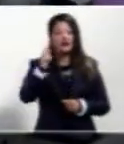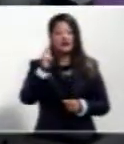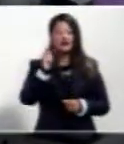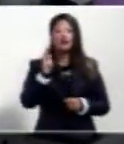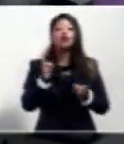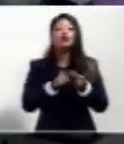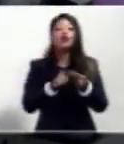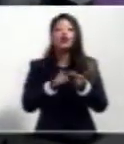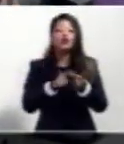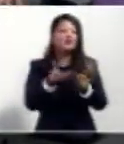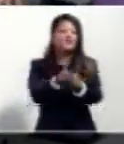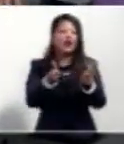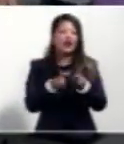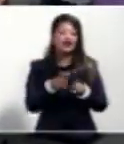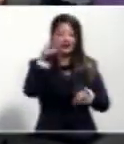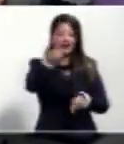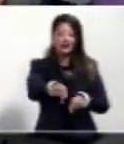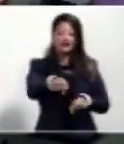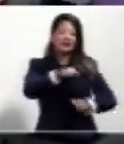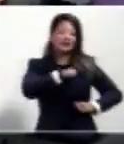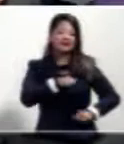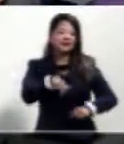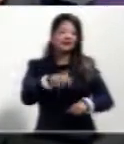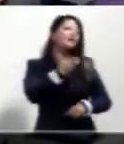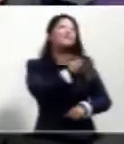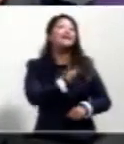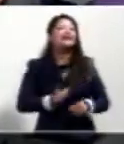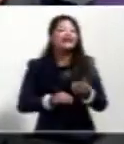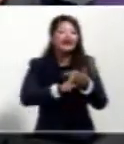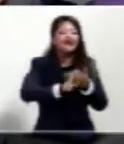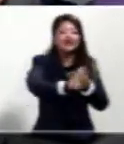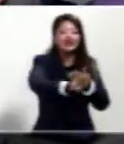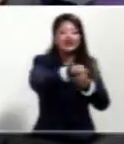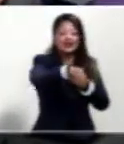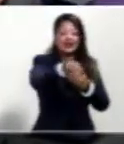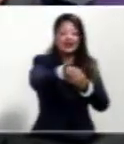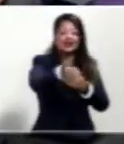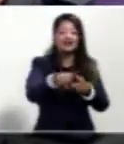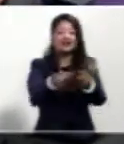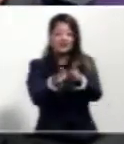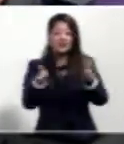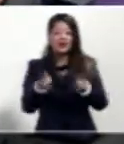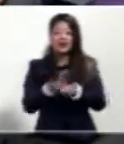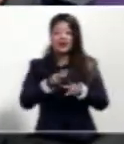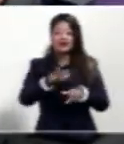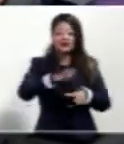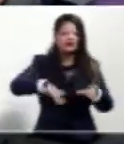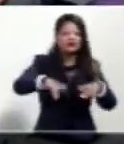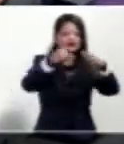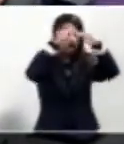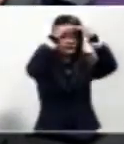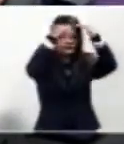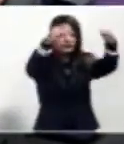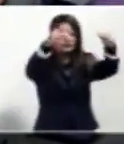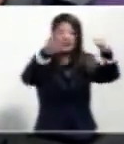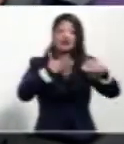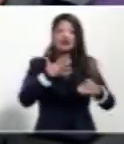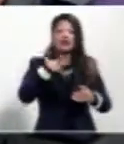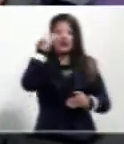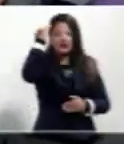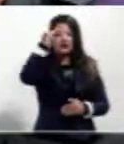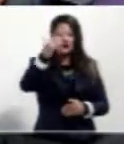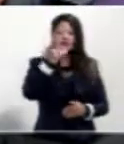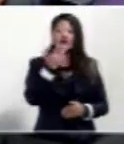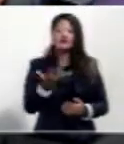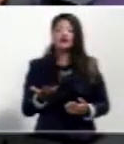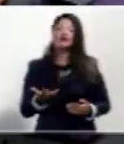cabo? En la plaza principal. Enfrente de la presidencia, toda la plaza principal va a estar techada, toldada, y